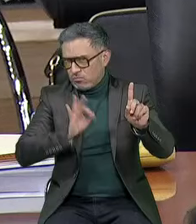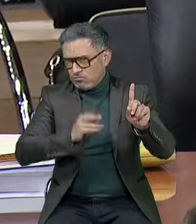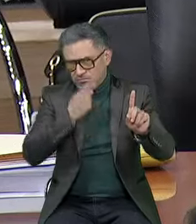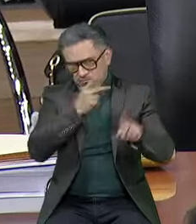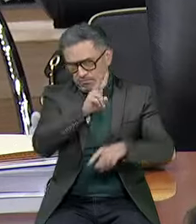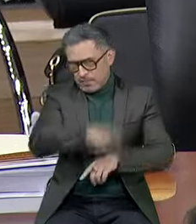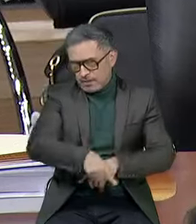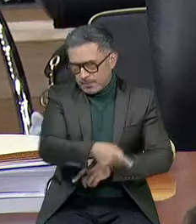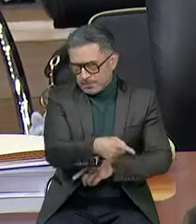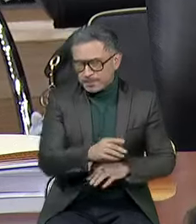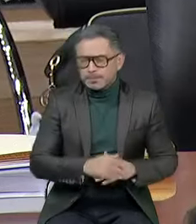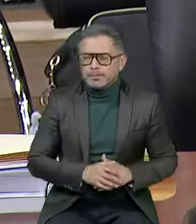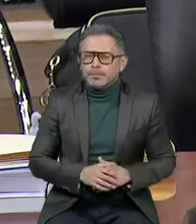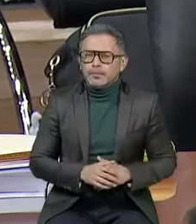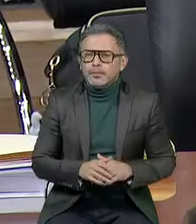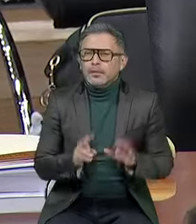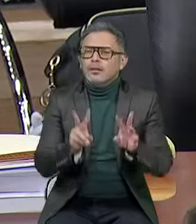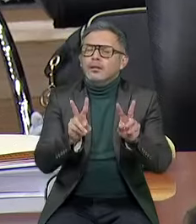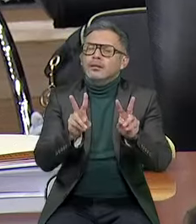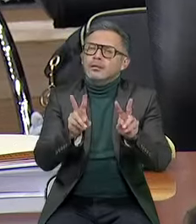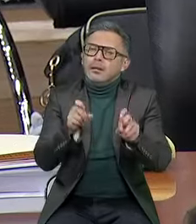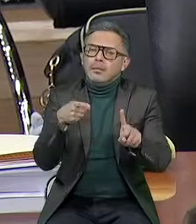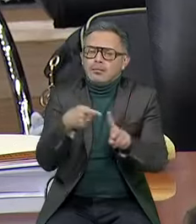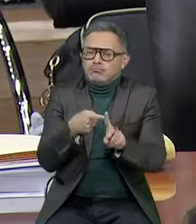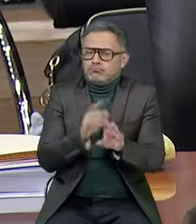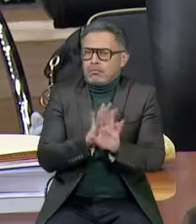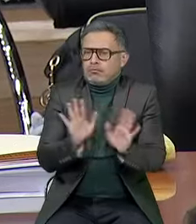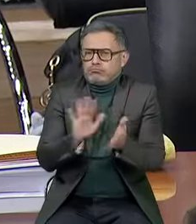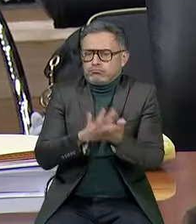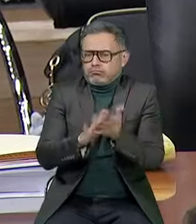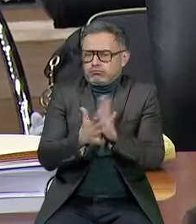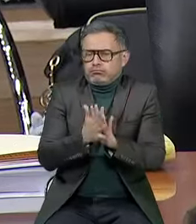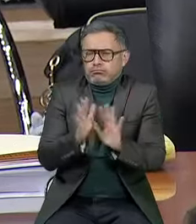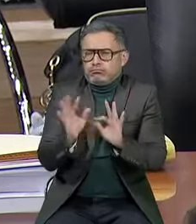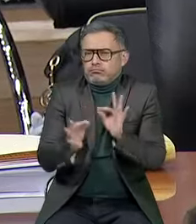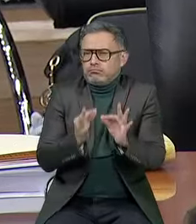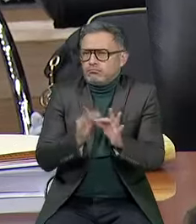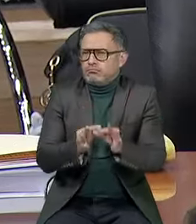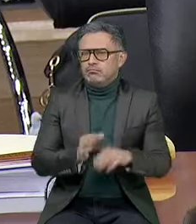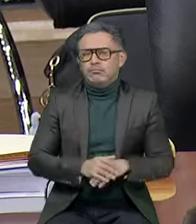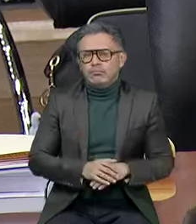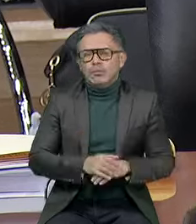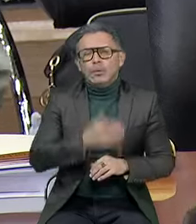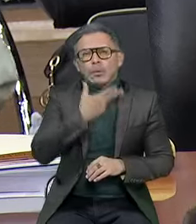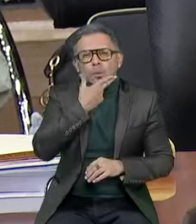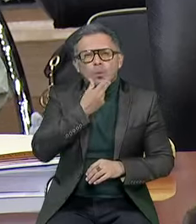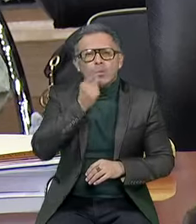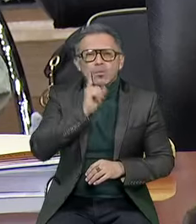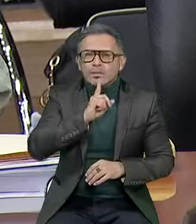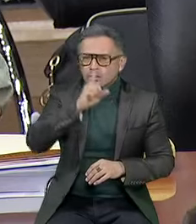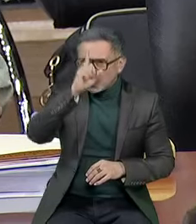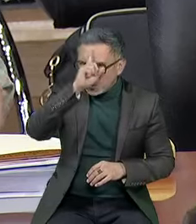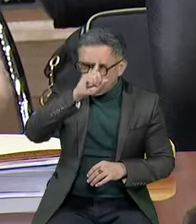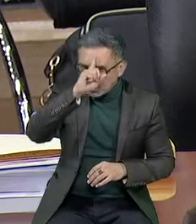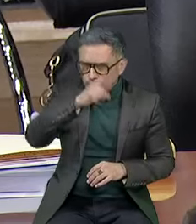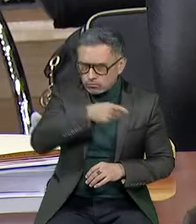tema, pues ya está dicho todo. Las consejeras, consejeros han planteado